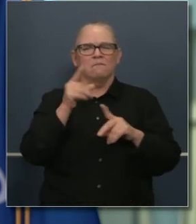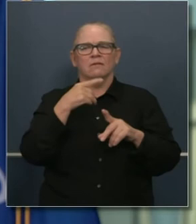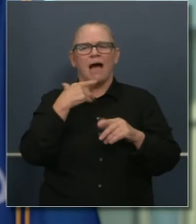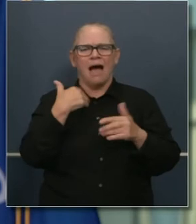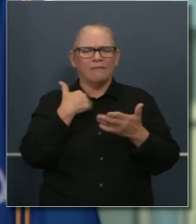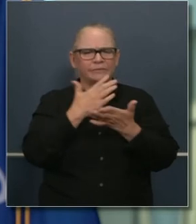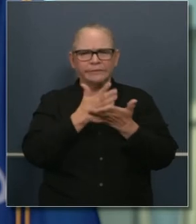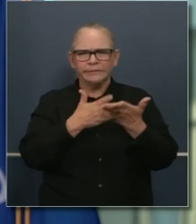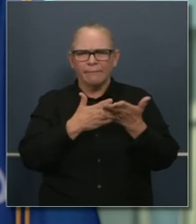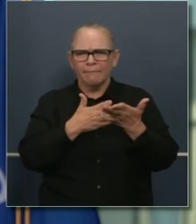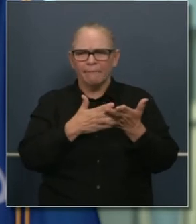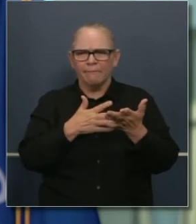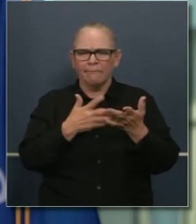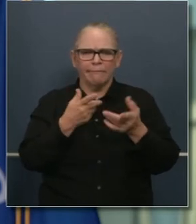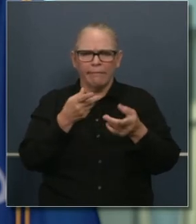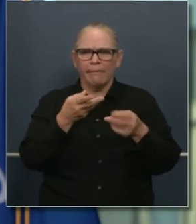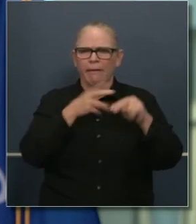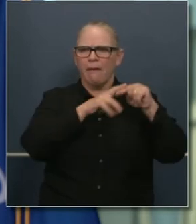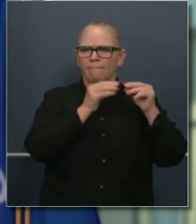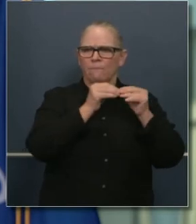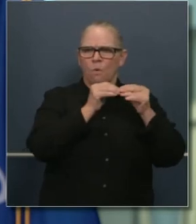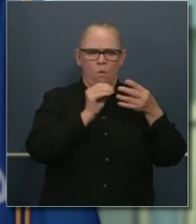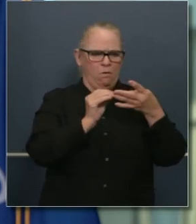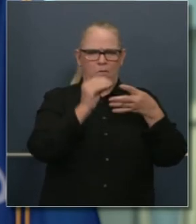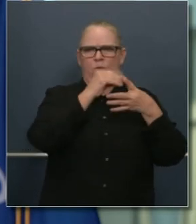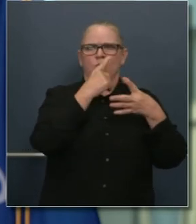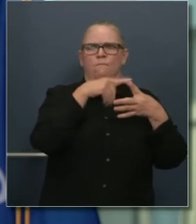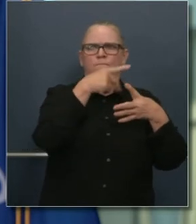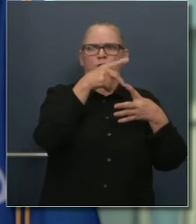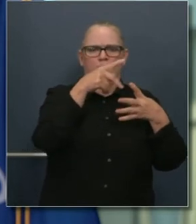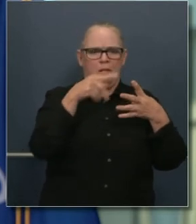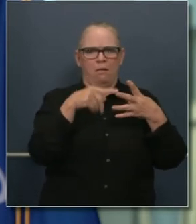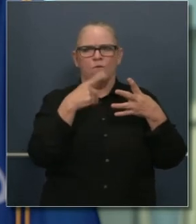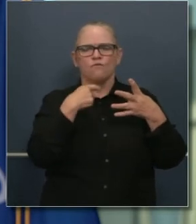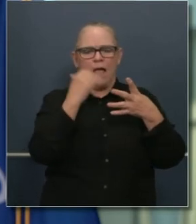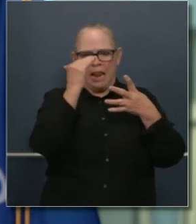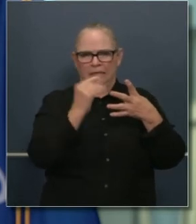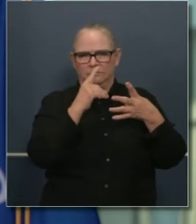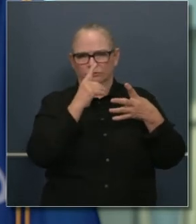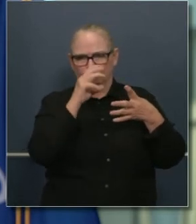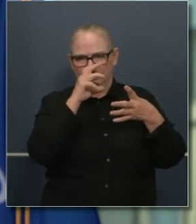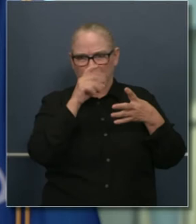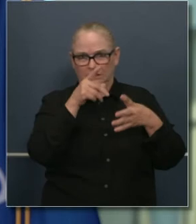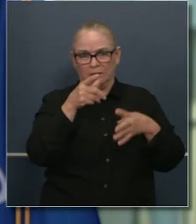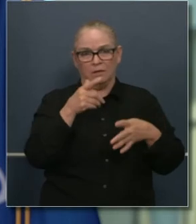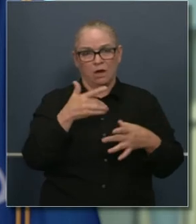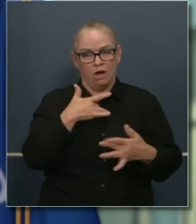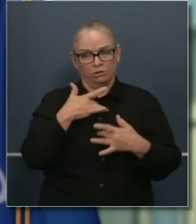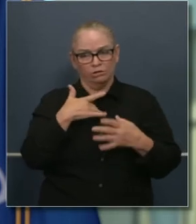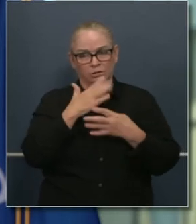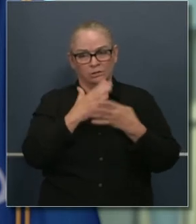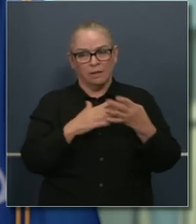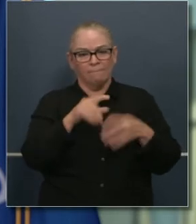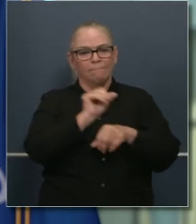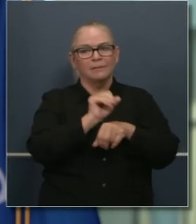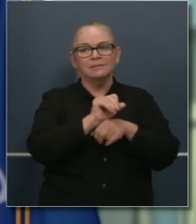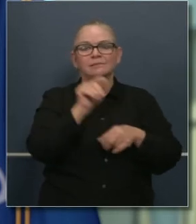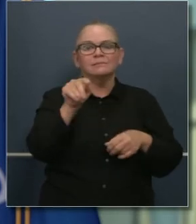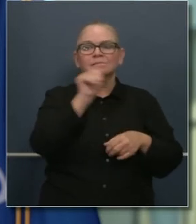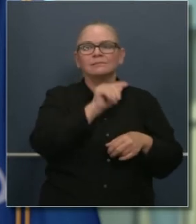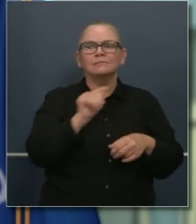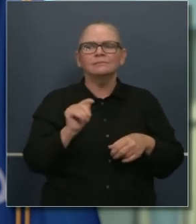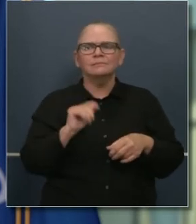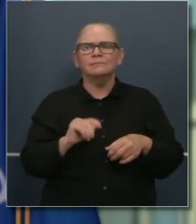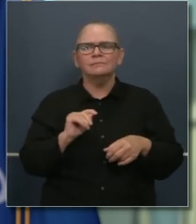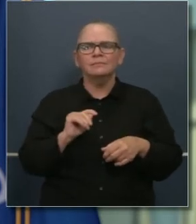vemos mucha fluctuación entre esos niveles distintos entonces qué tipo